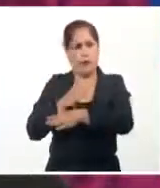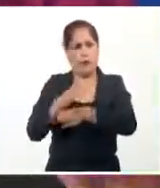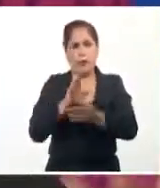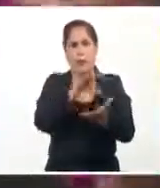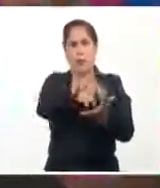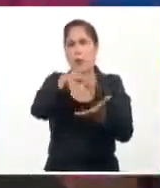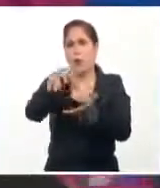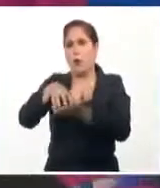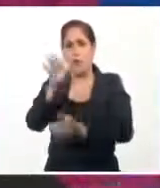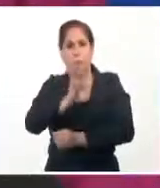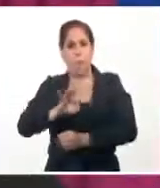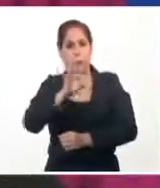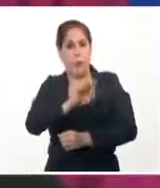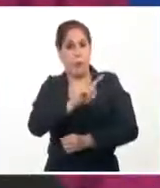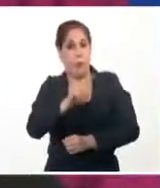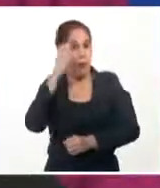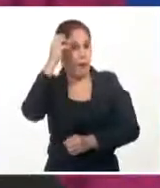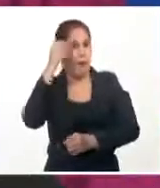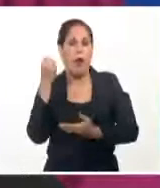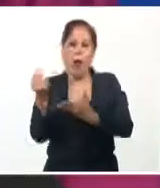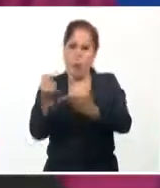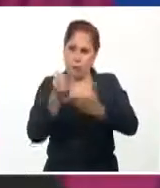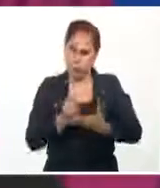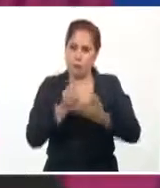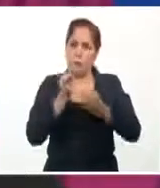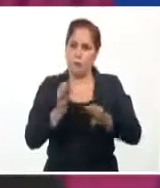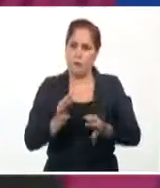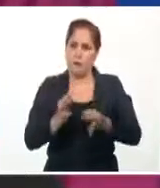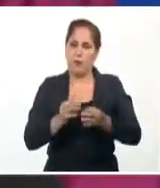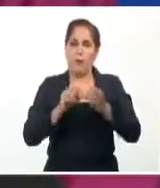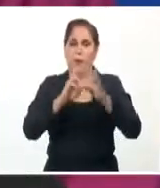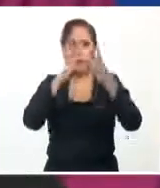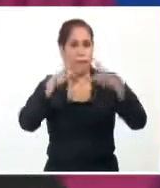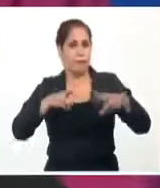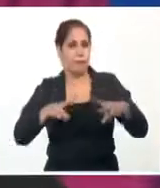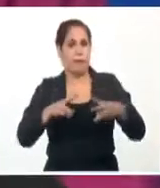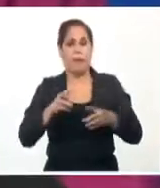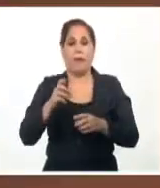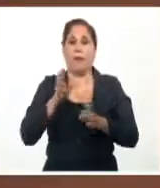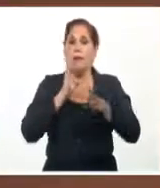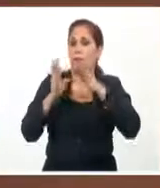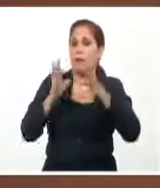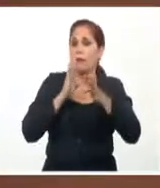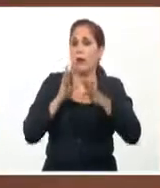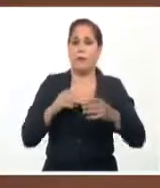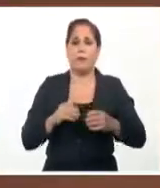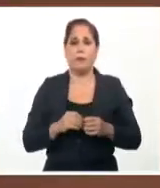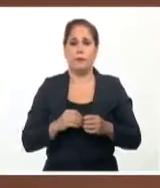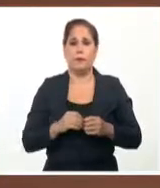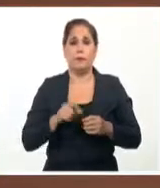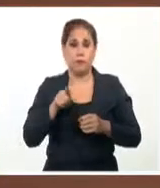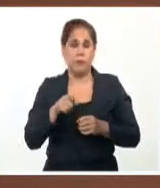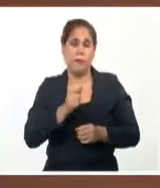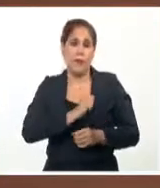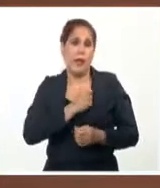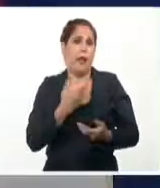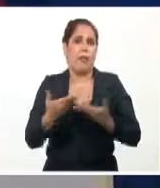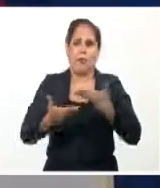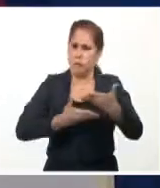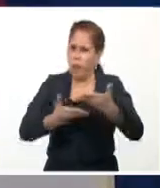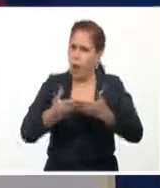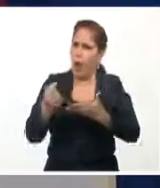de organizaciones que han prestado sus perfiles para publicaciones cruzadas. Oxfam aboga por el diálogo y la